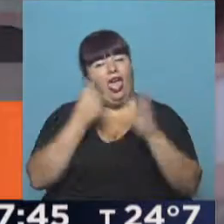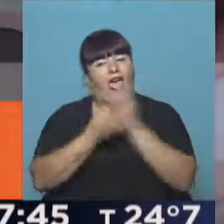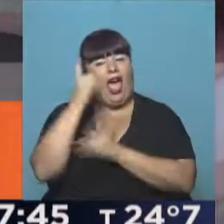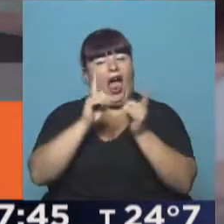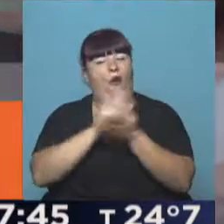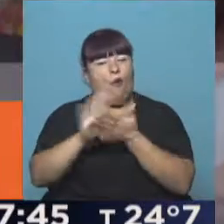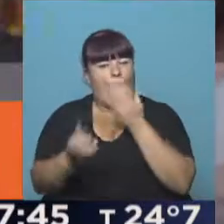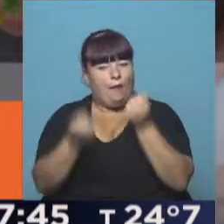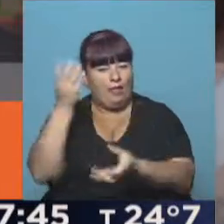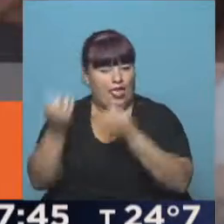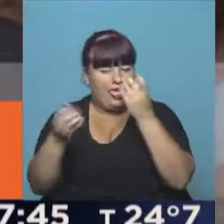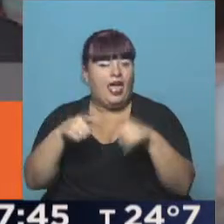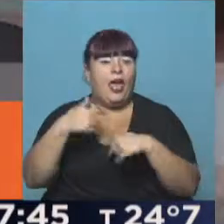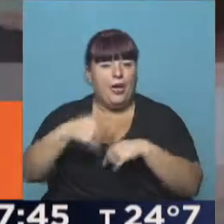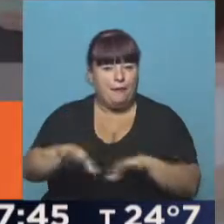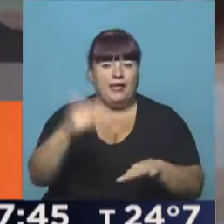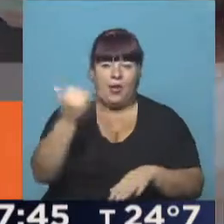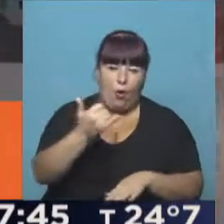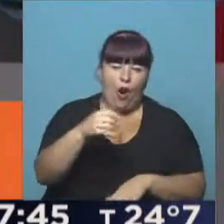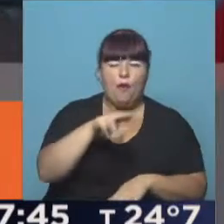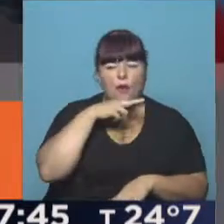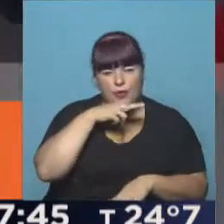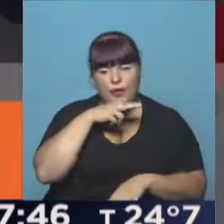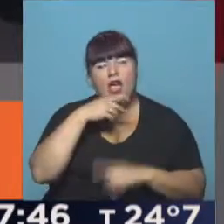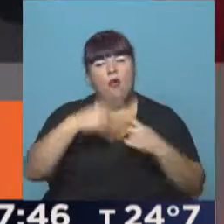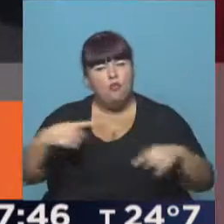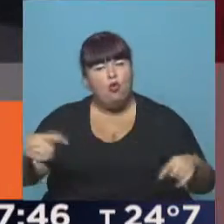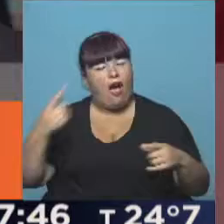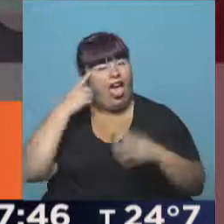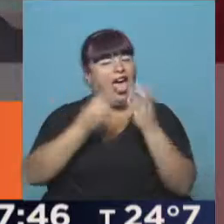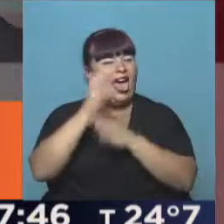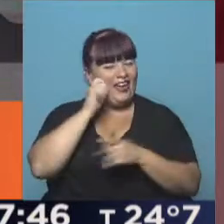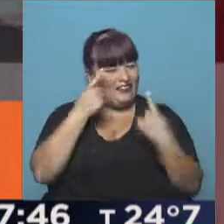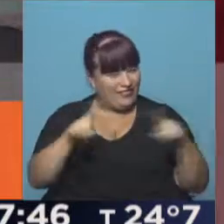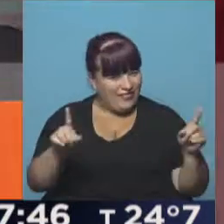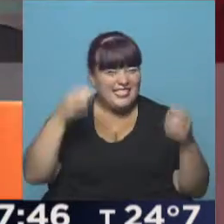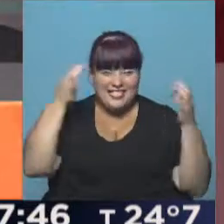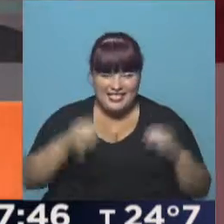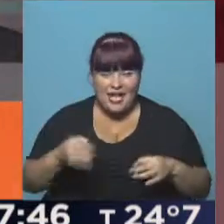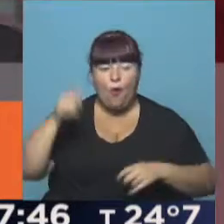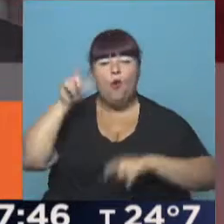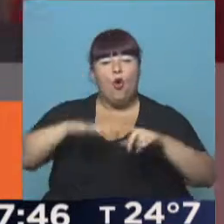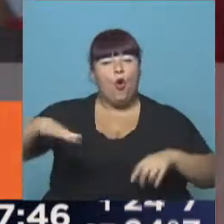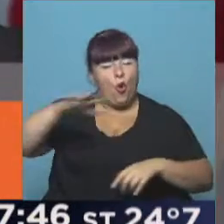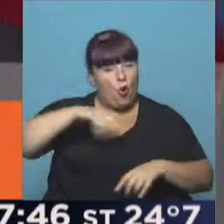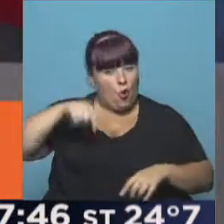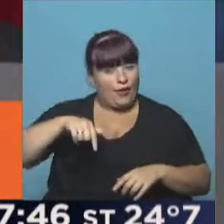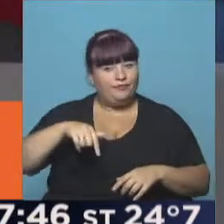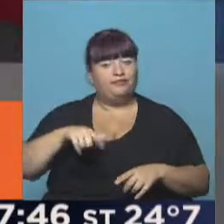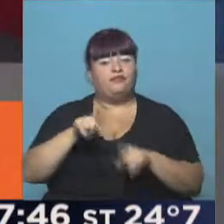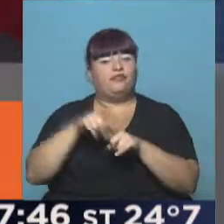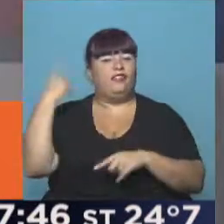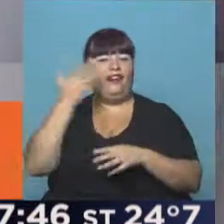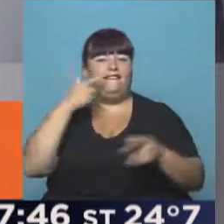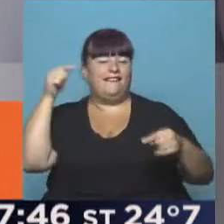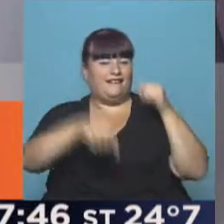ciclos nuevos que van a empezar el jueves, el viernes, y cosas muy creativas que seguramente van a hacer que la Usina sea la